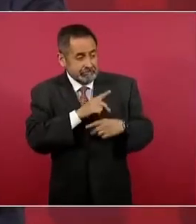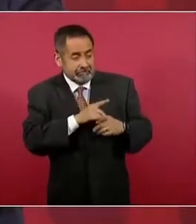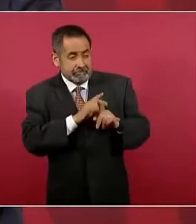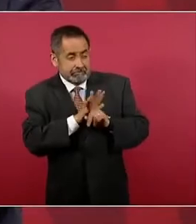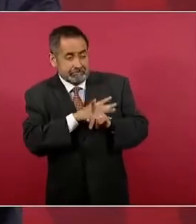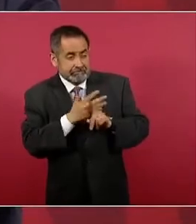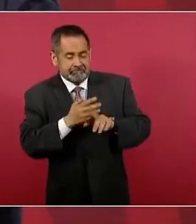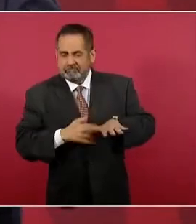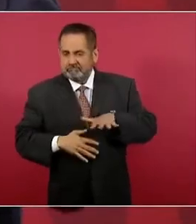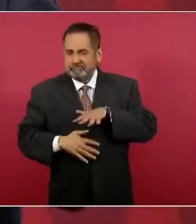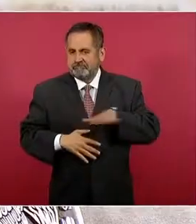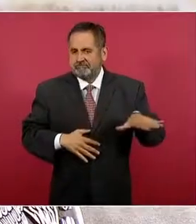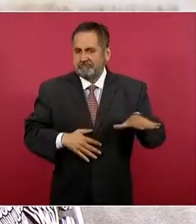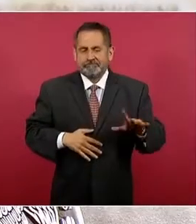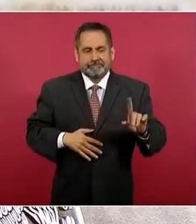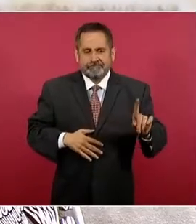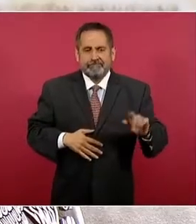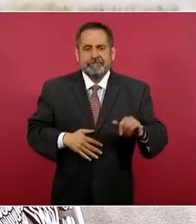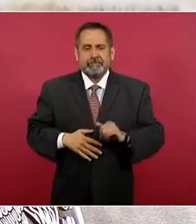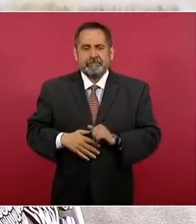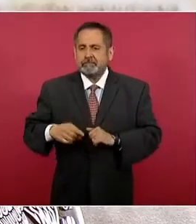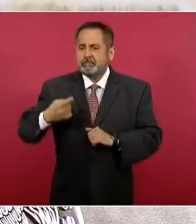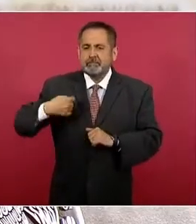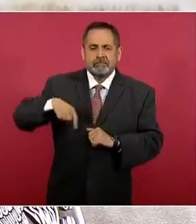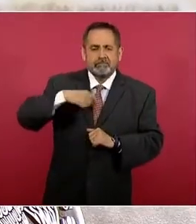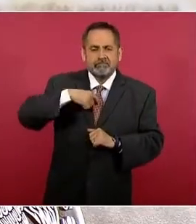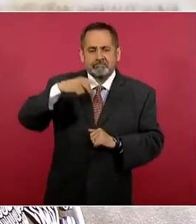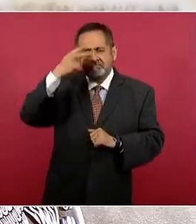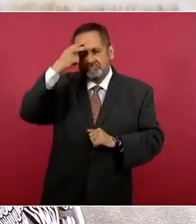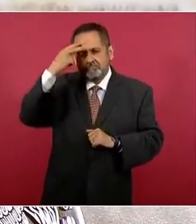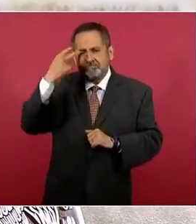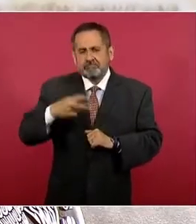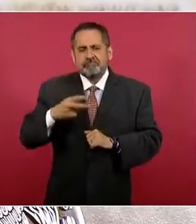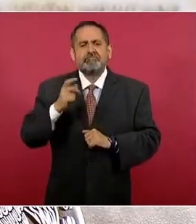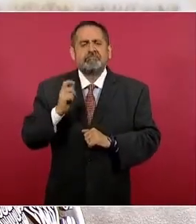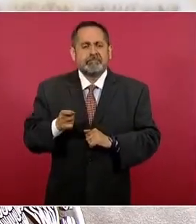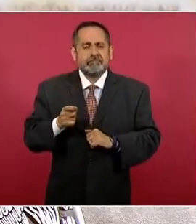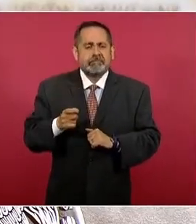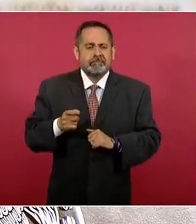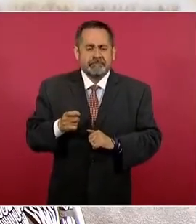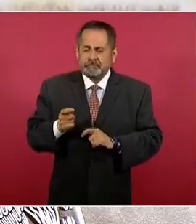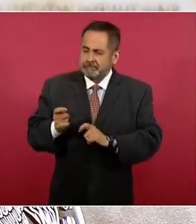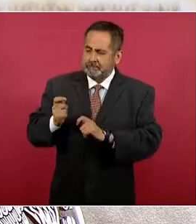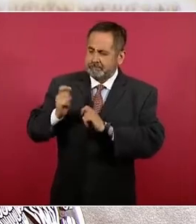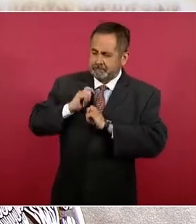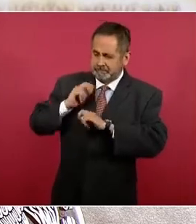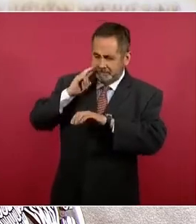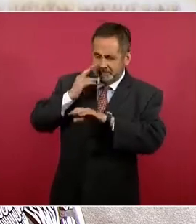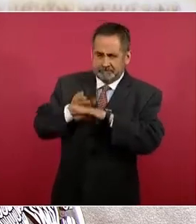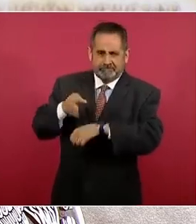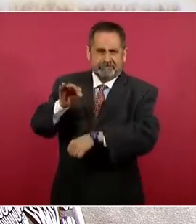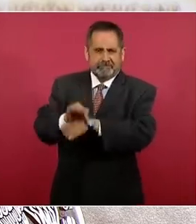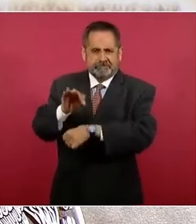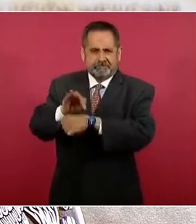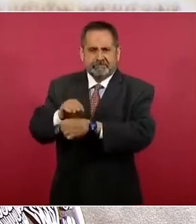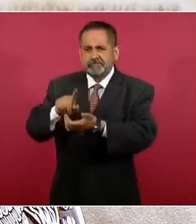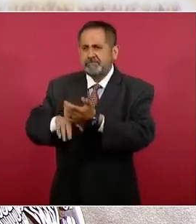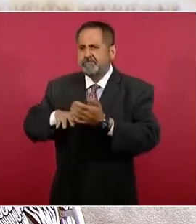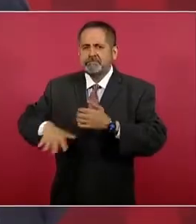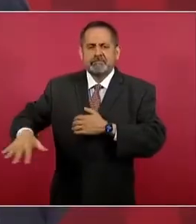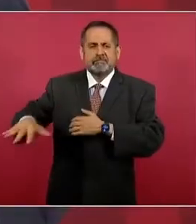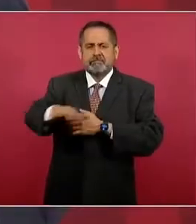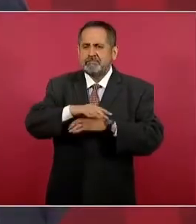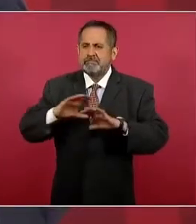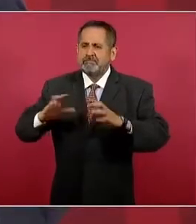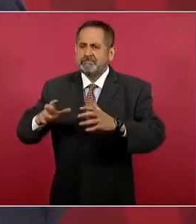que nosotros tenemos como encomienda defender al pueblo y a la nación